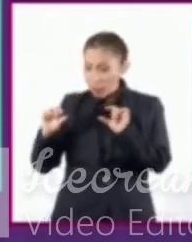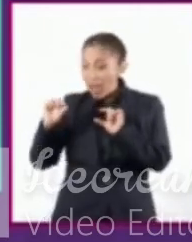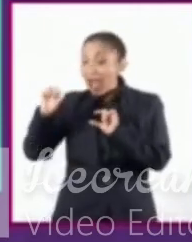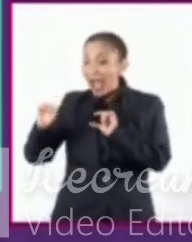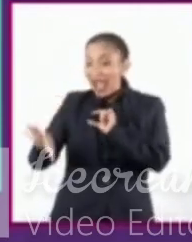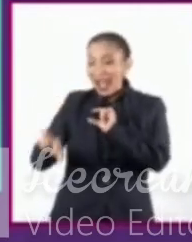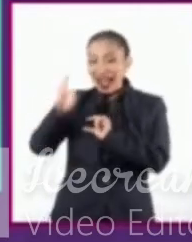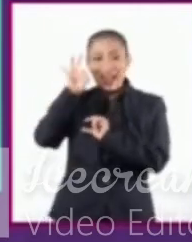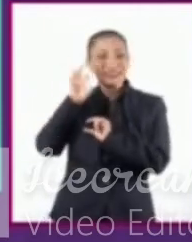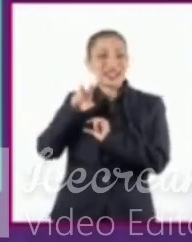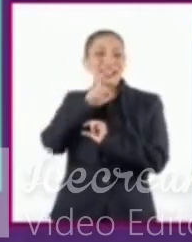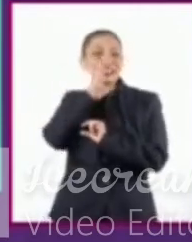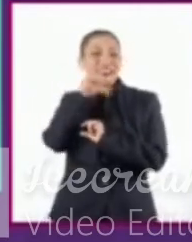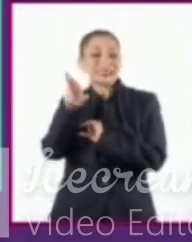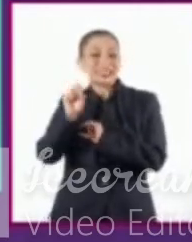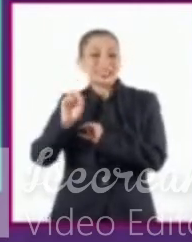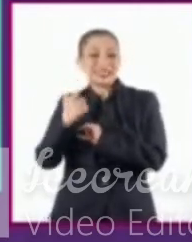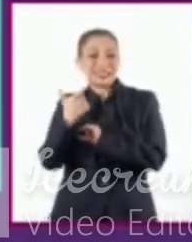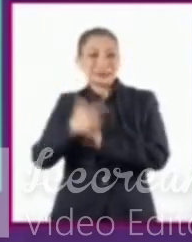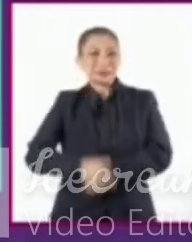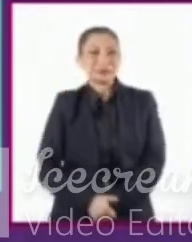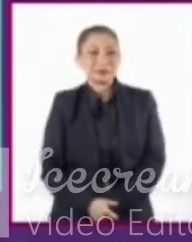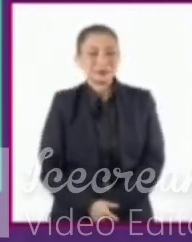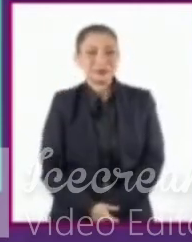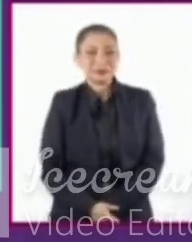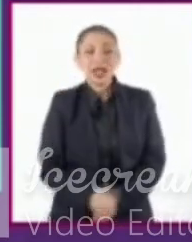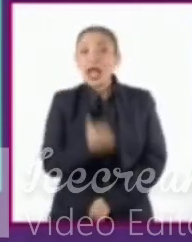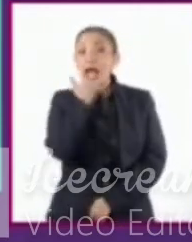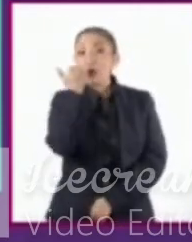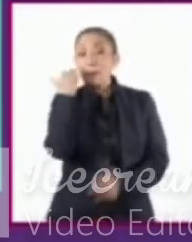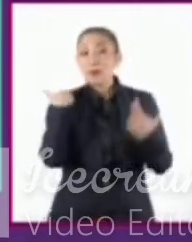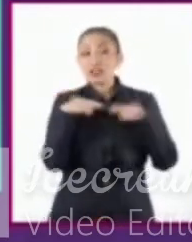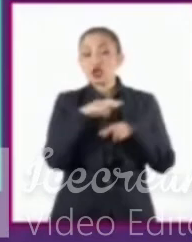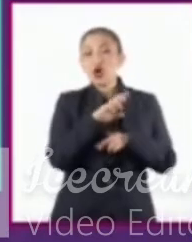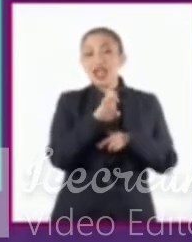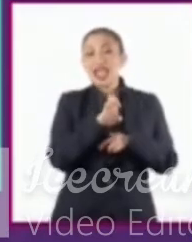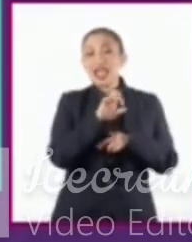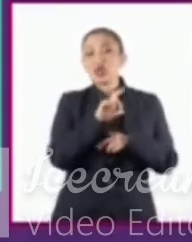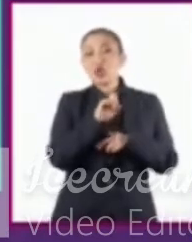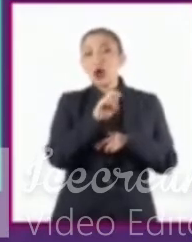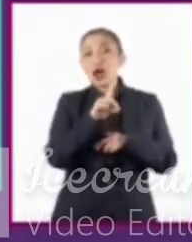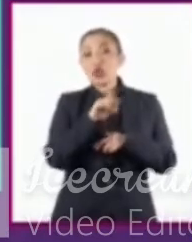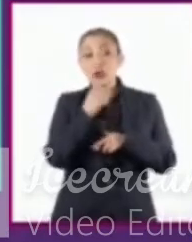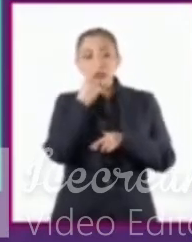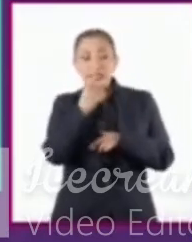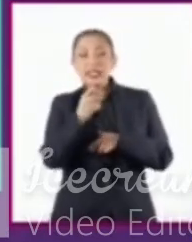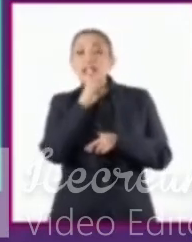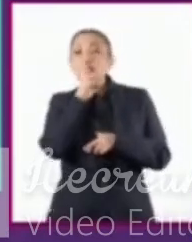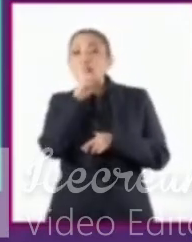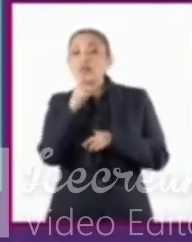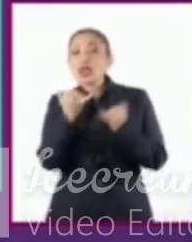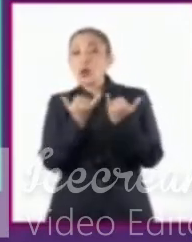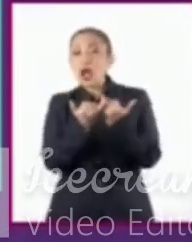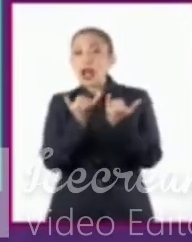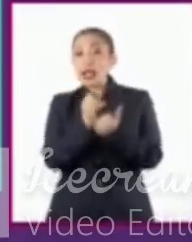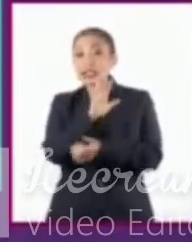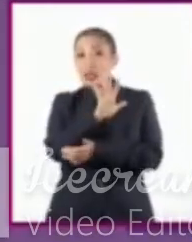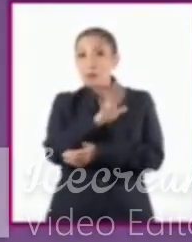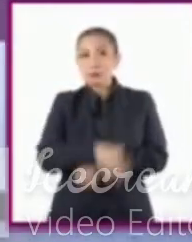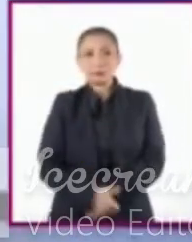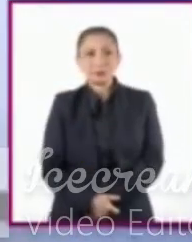incógnita que hace verdadera la igualdad. Los alumnos del maestro Eduardo encontraron que la incógnita es igual con